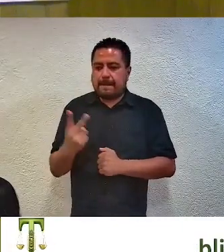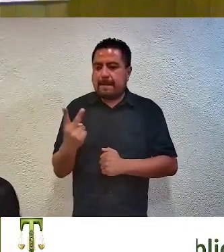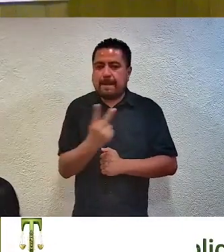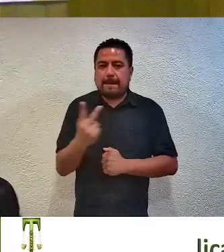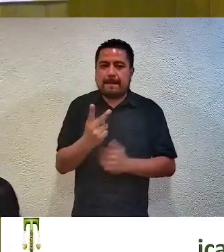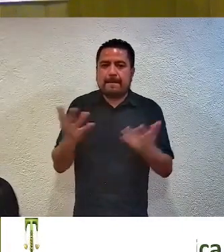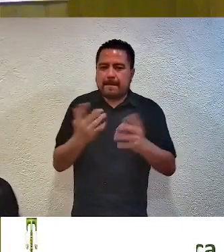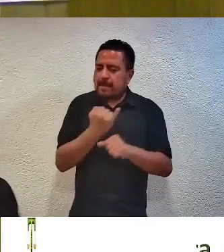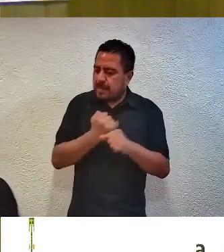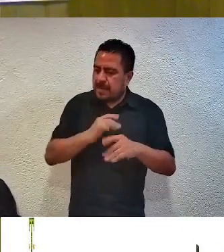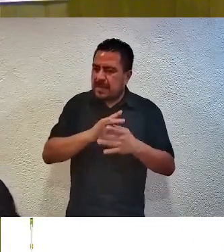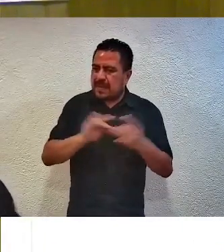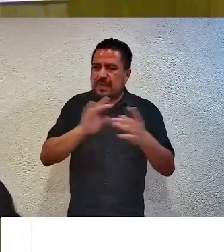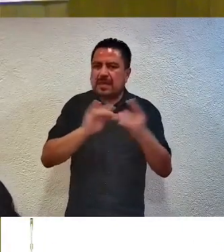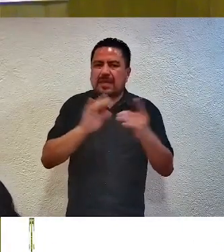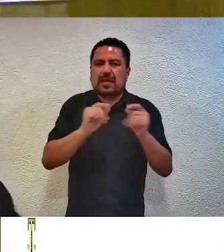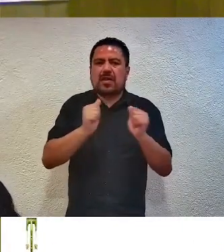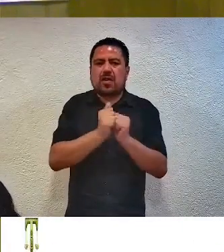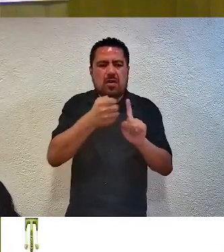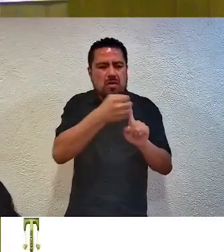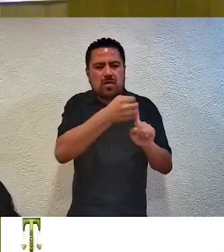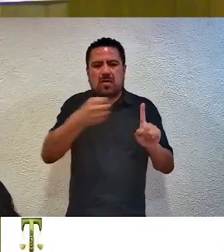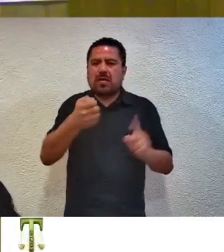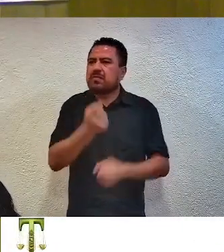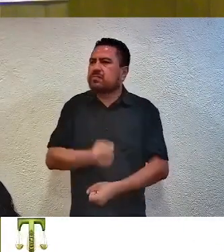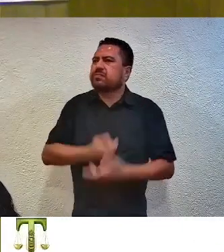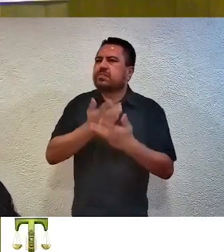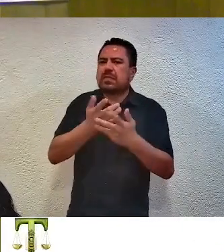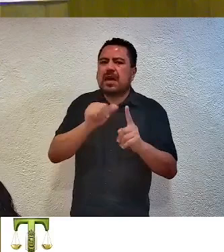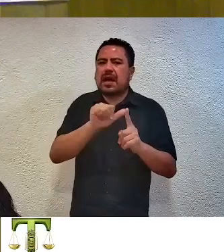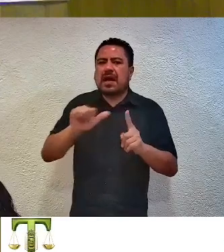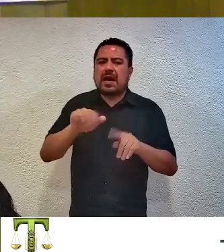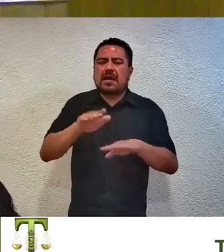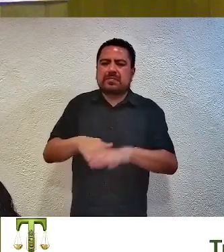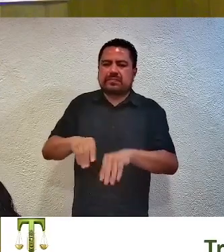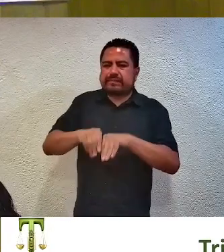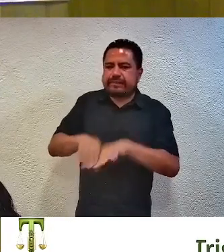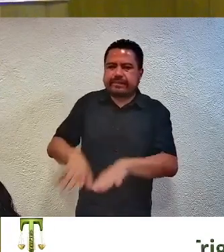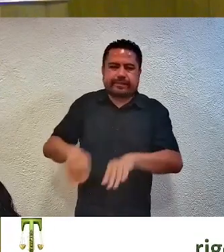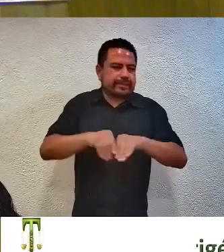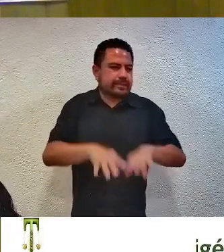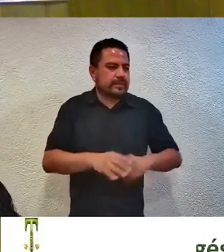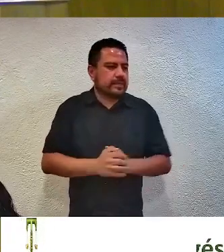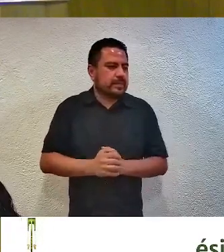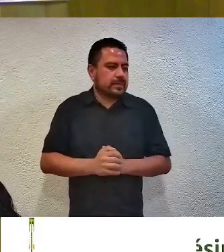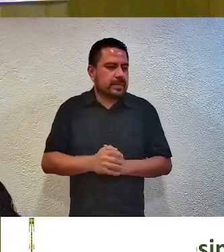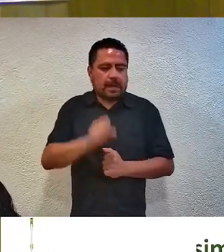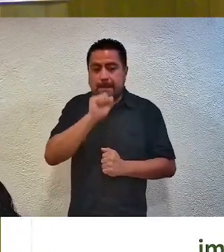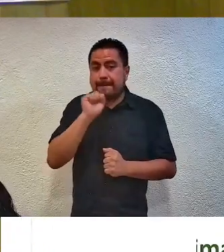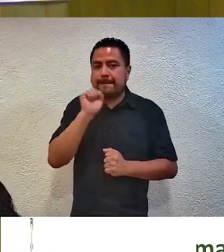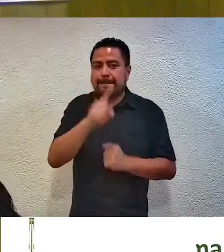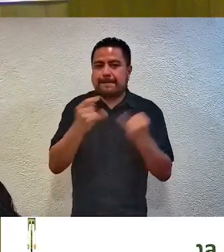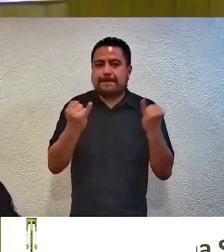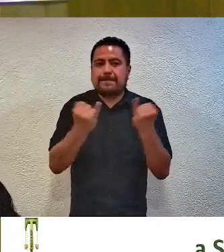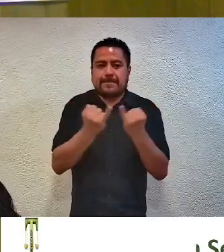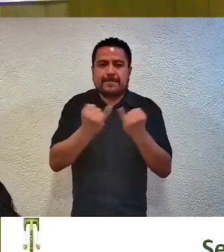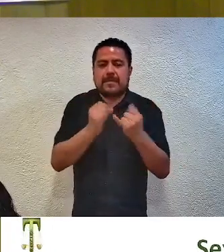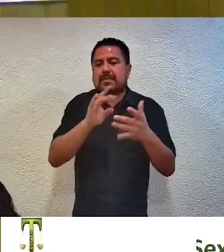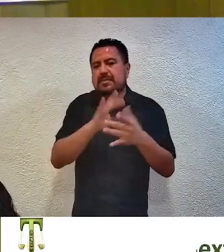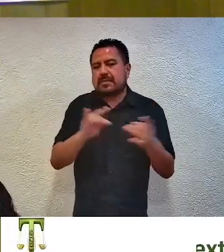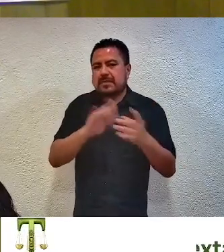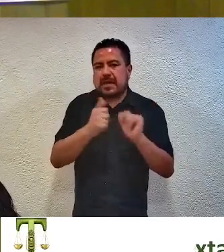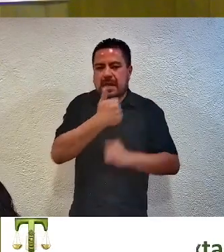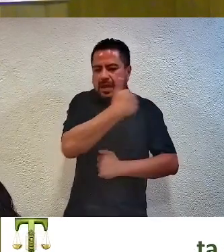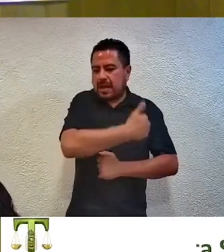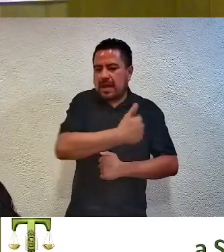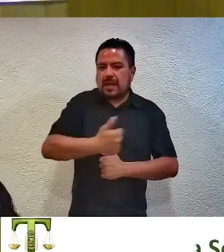realizó la descripción de las oraciones que contenían las frases respecto de las publicaciones. Asimismo, especificó en cada una de